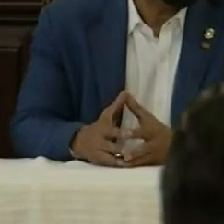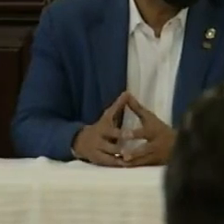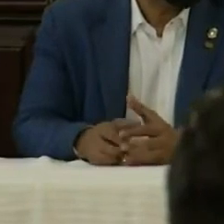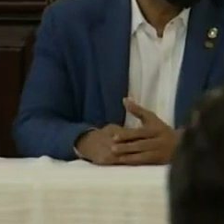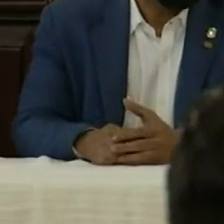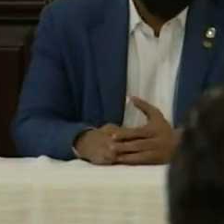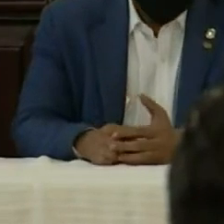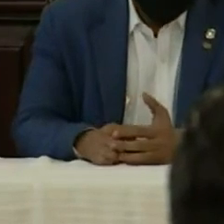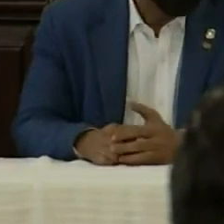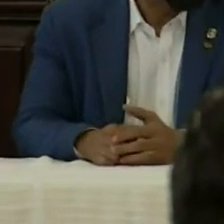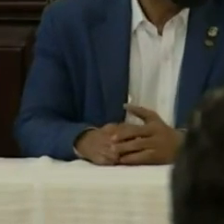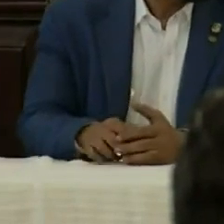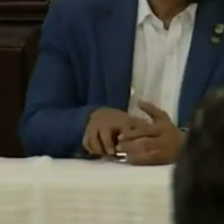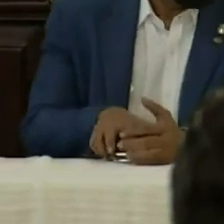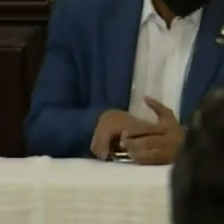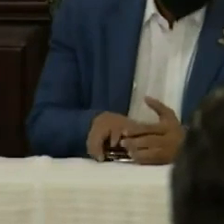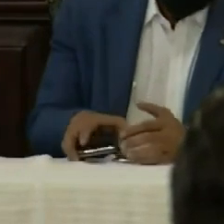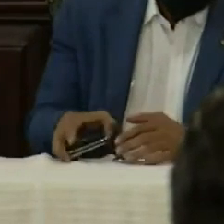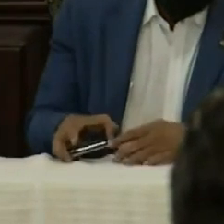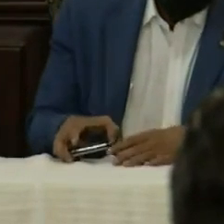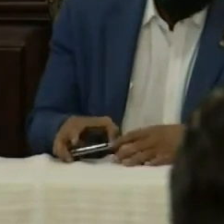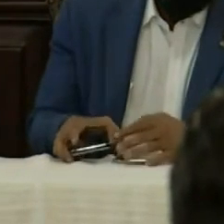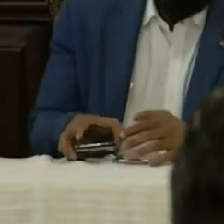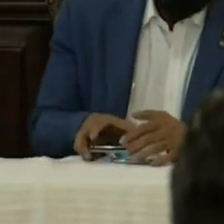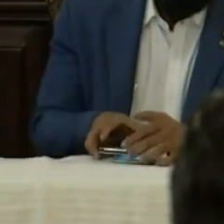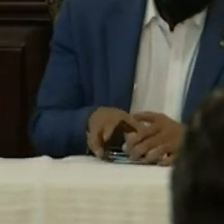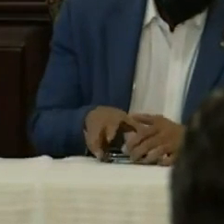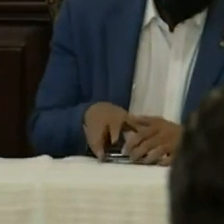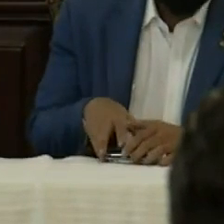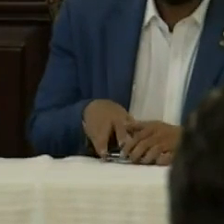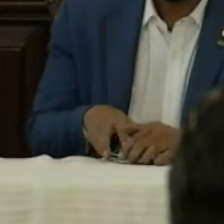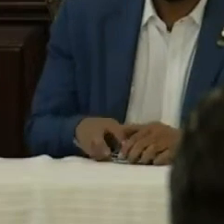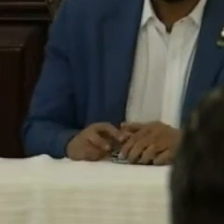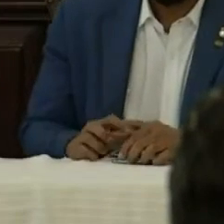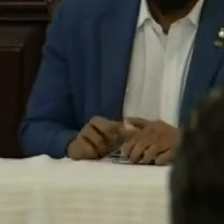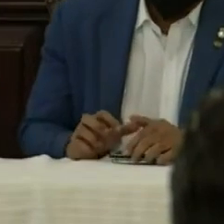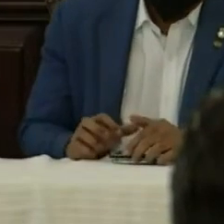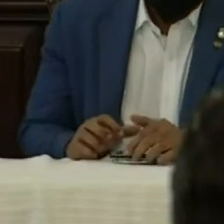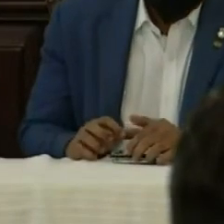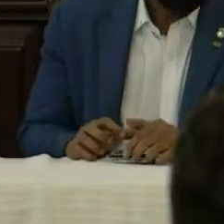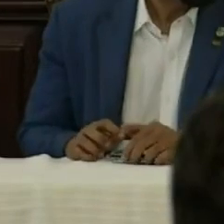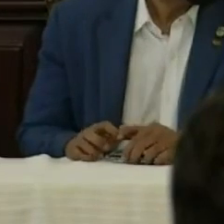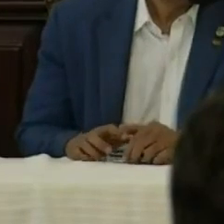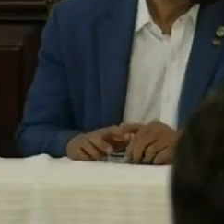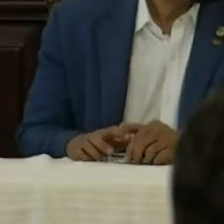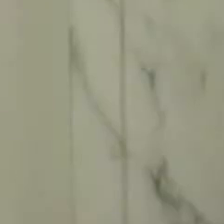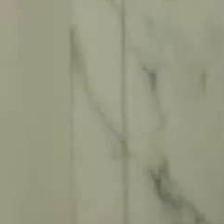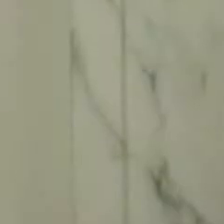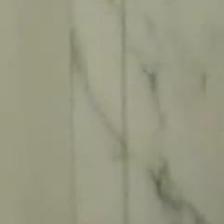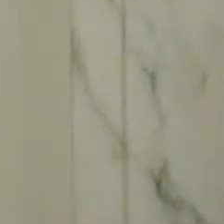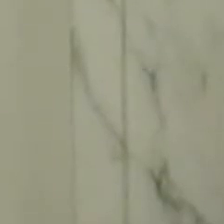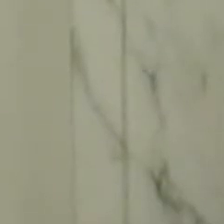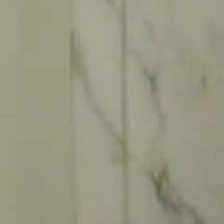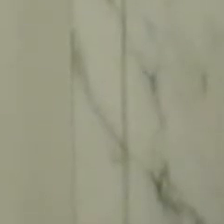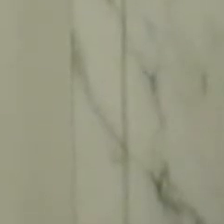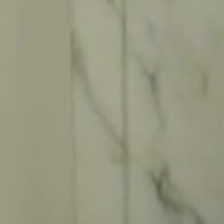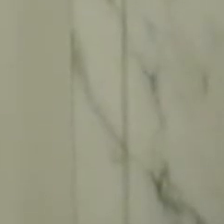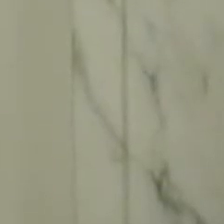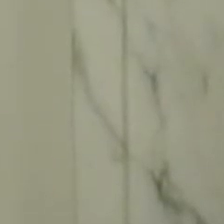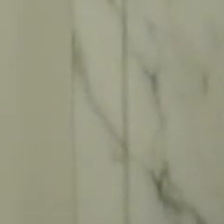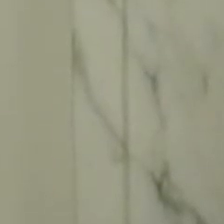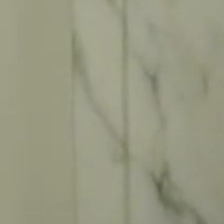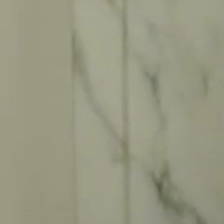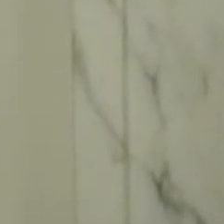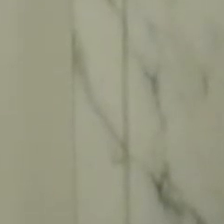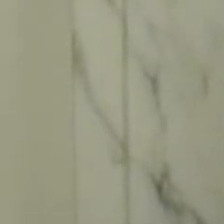ocasión especial, rueda de prensa en la cual abordaremos el tópico de matrimonio infantil y uniones tempranas. Muchísimas